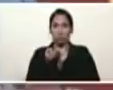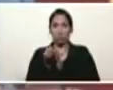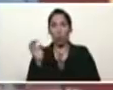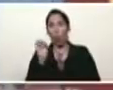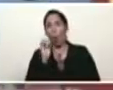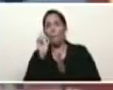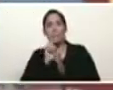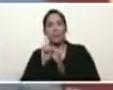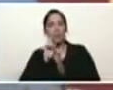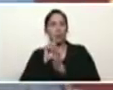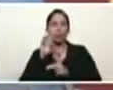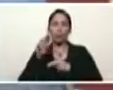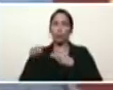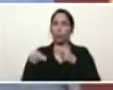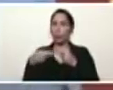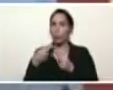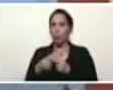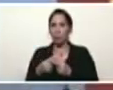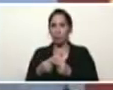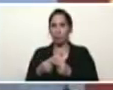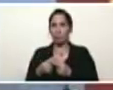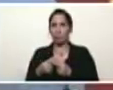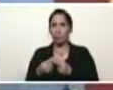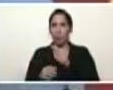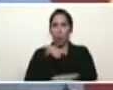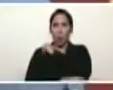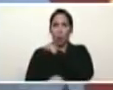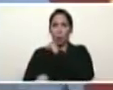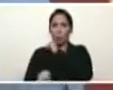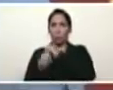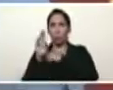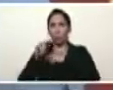mentiroso, jamás, corrupto, jamás.